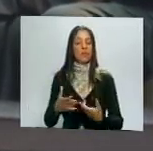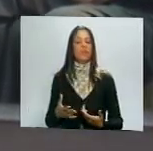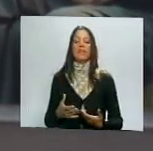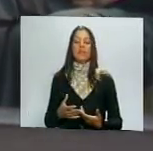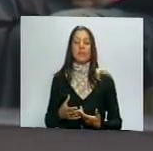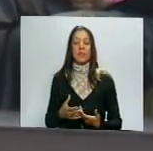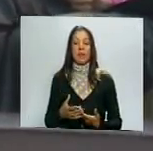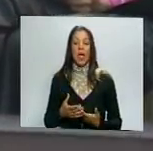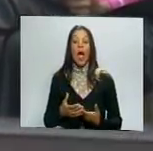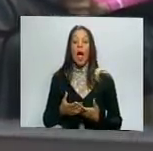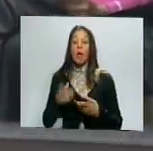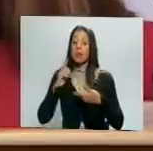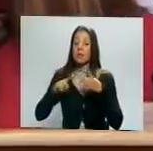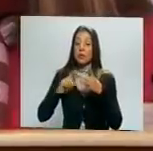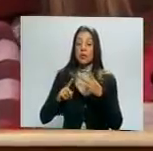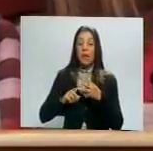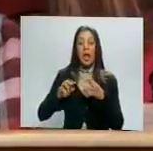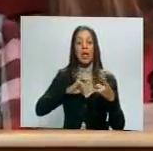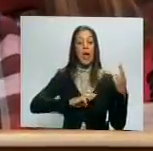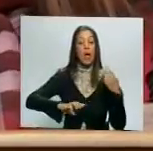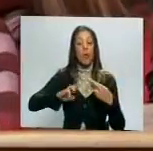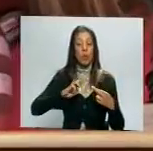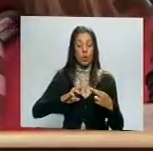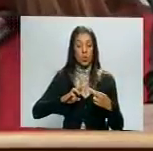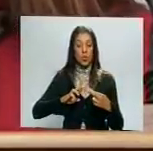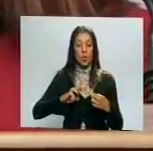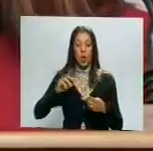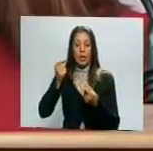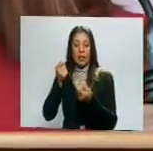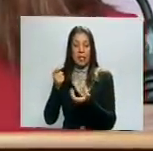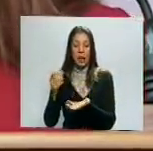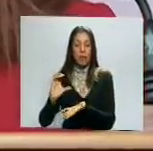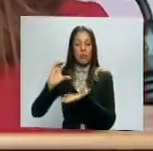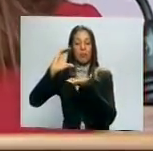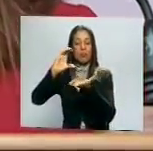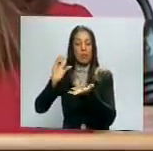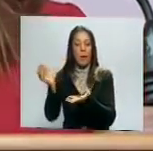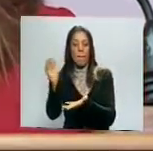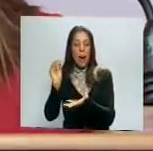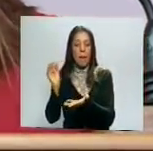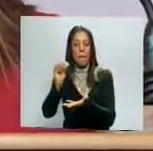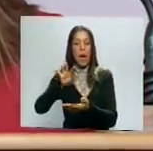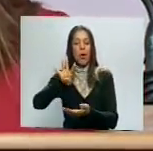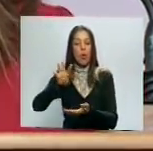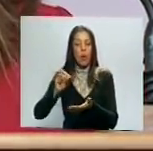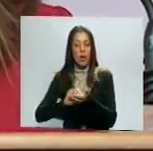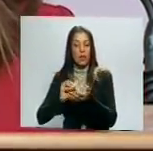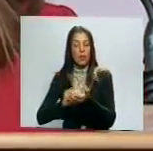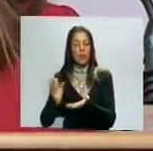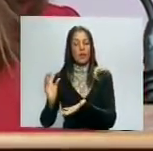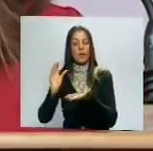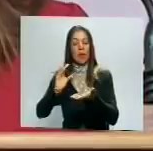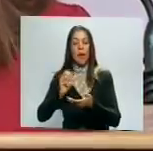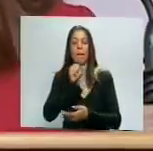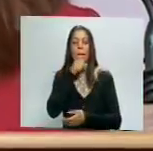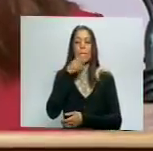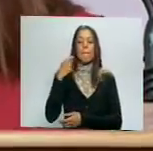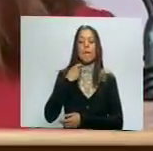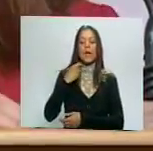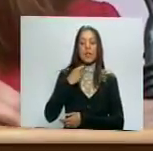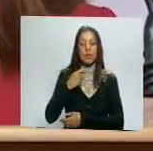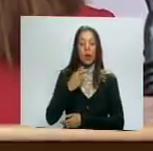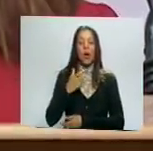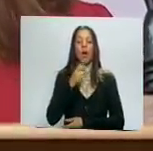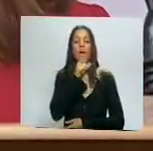los beneficios que le da la revolución. Aumentó el salario 4 veces, aumentó las pensiones de nuestros abuelitos y les